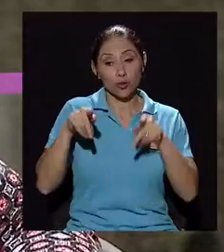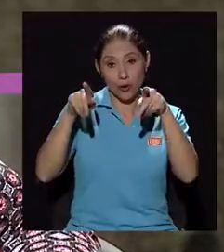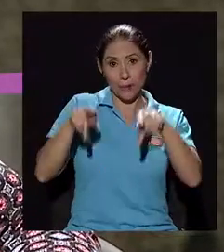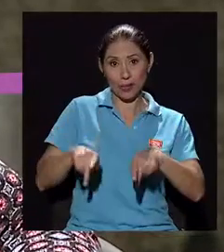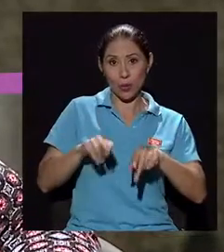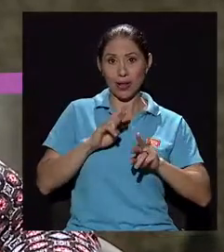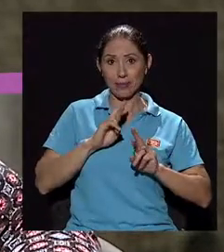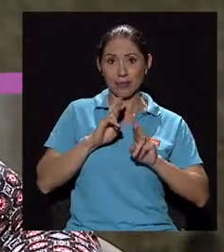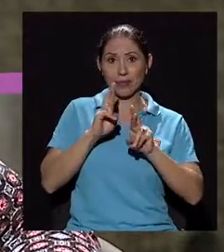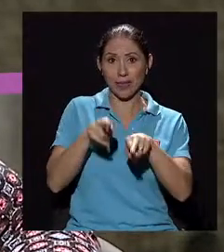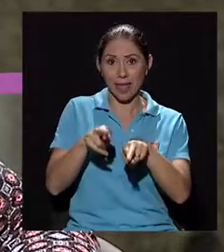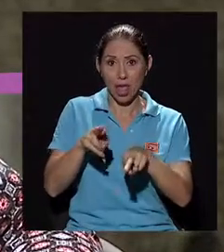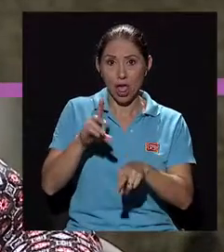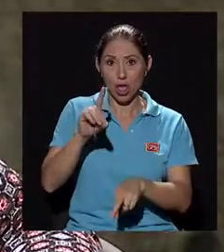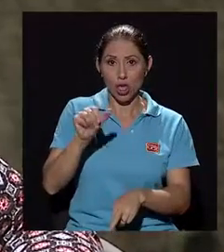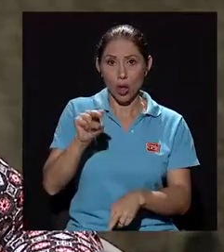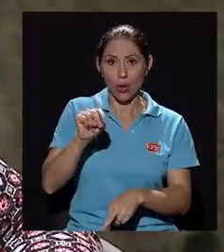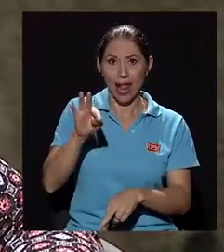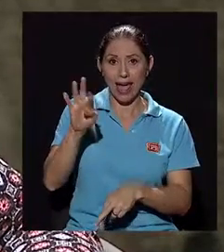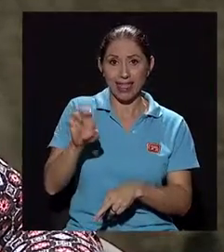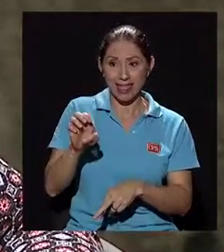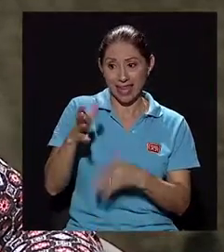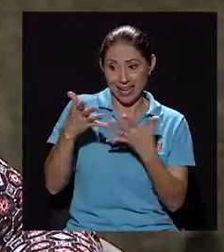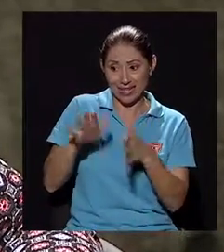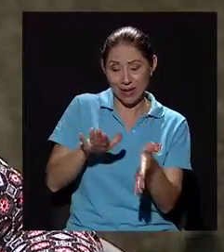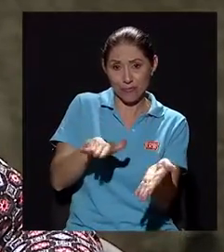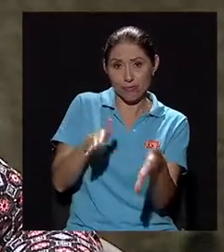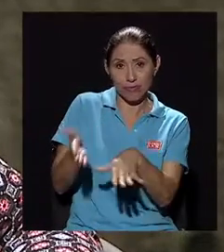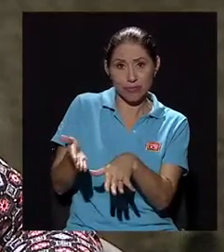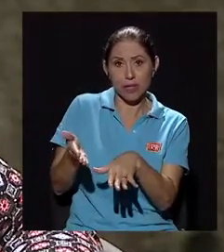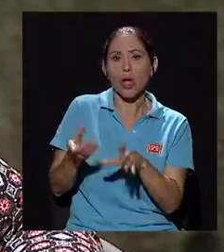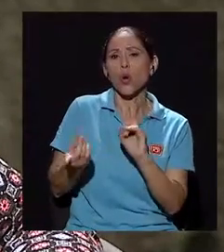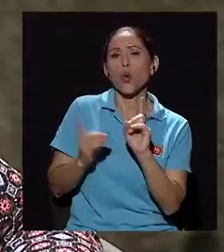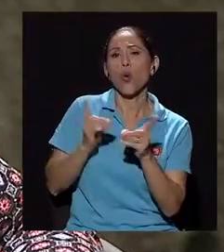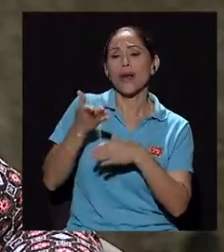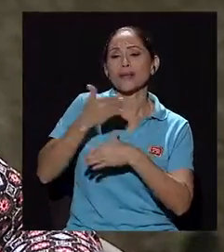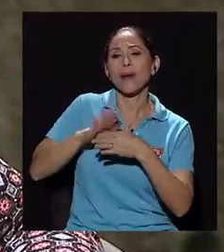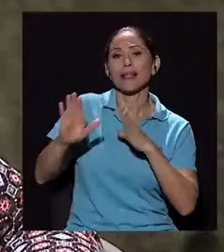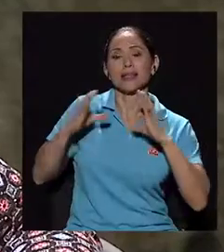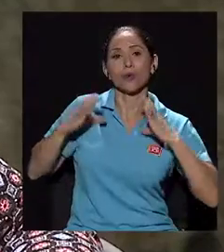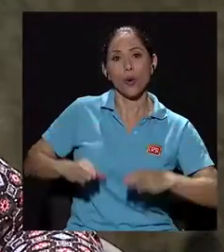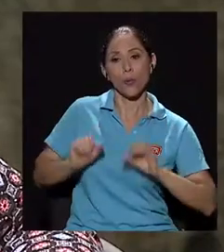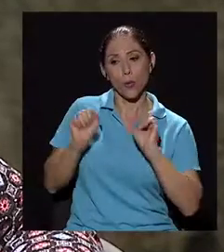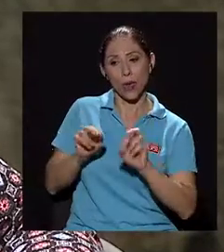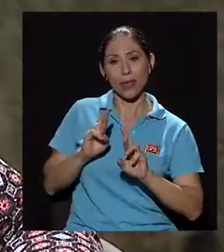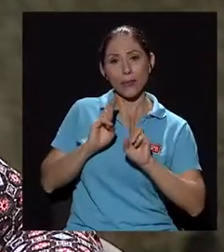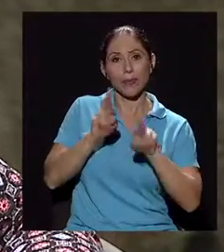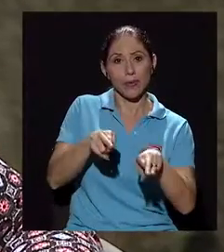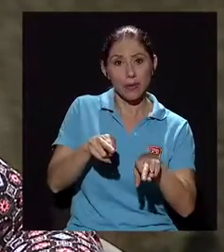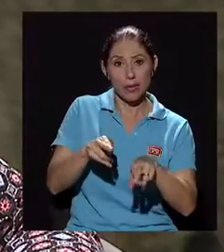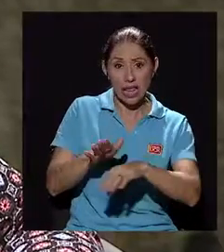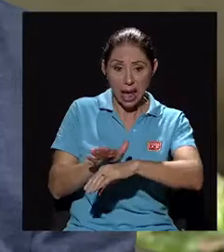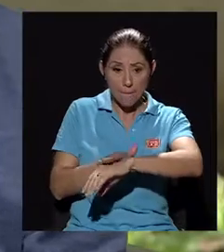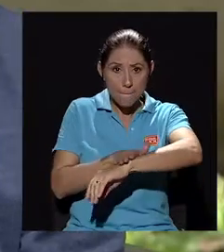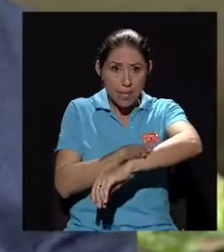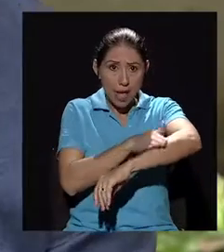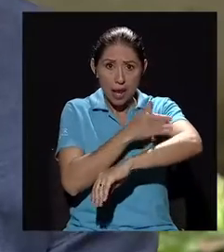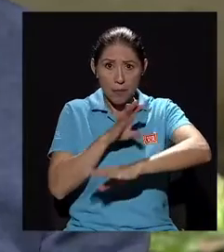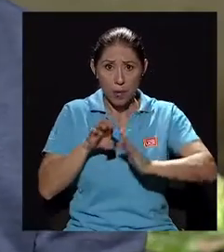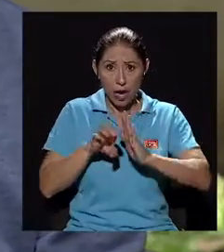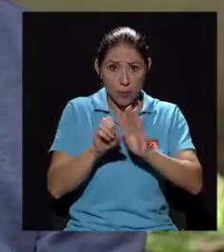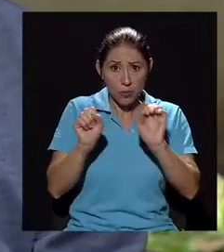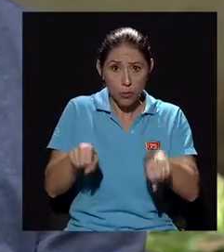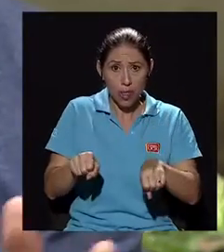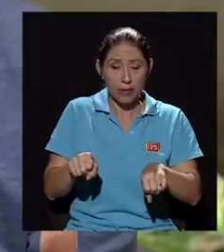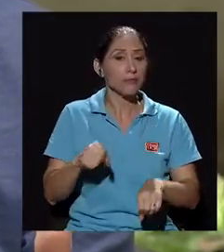tenemos un donante cadavérico, ¿qué órganos se pueden? ¿Y la piel, por ejemplo, o no? Sí, claro, o